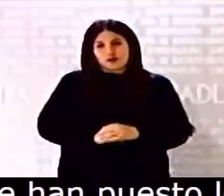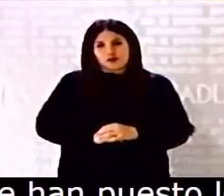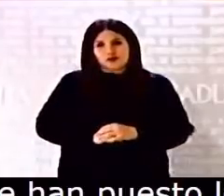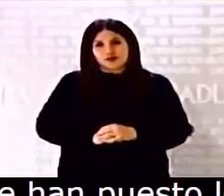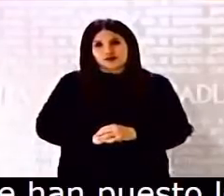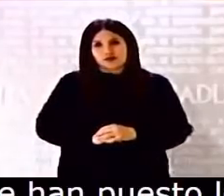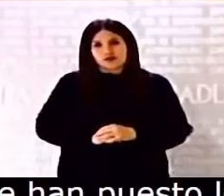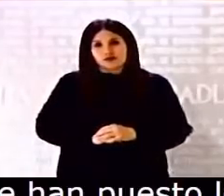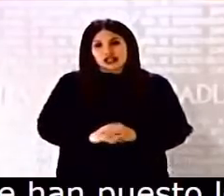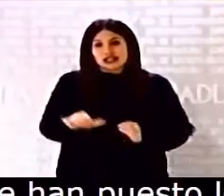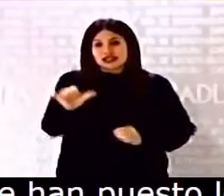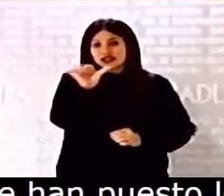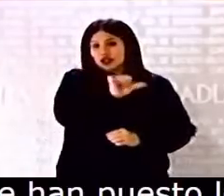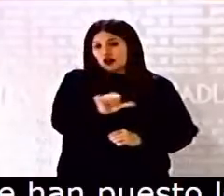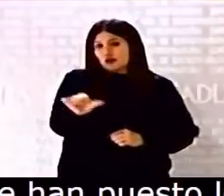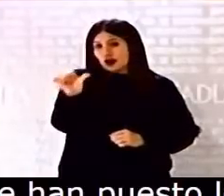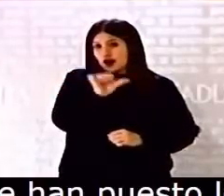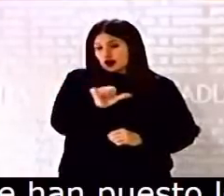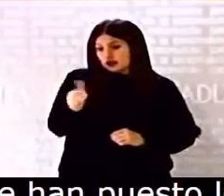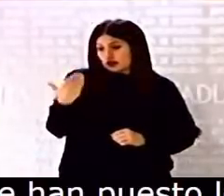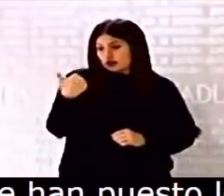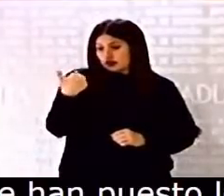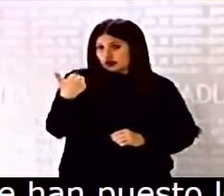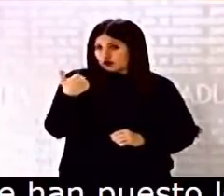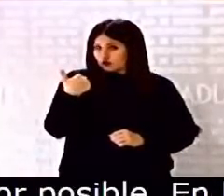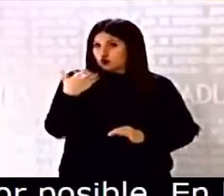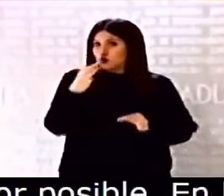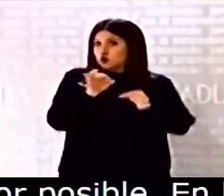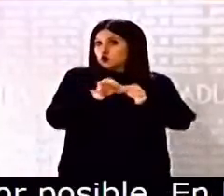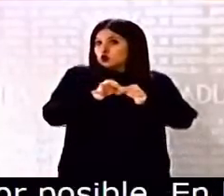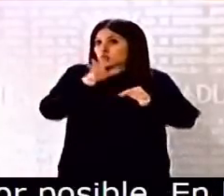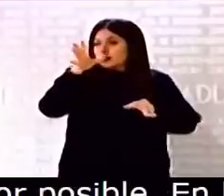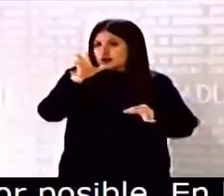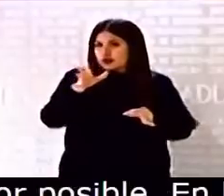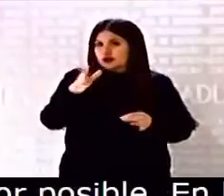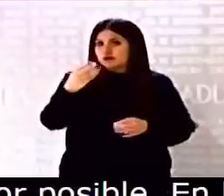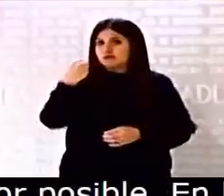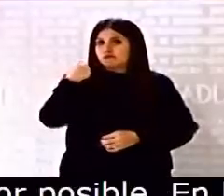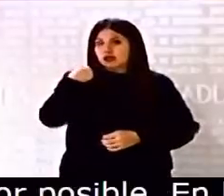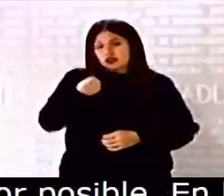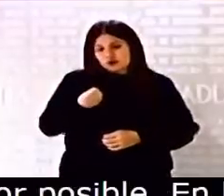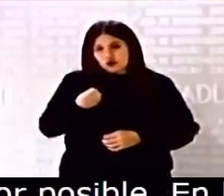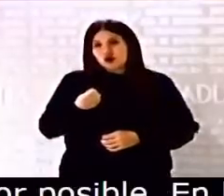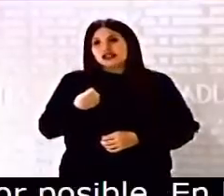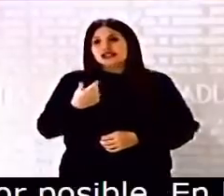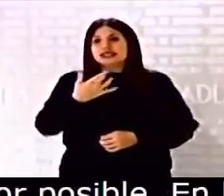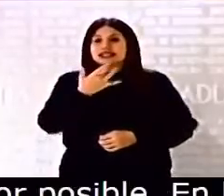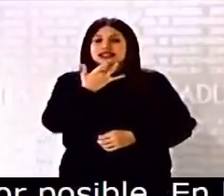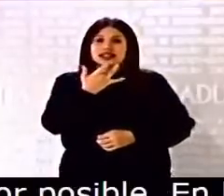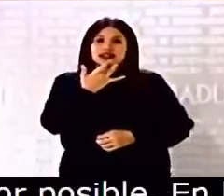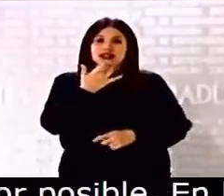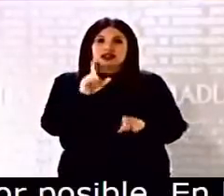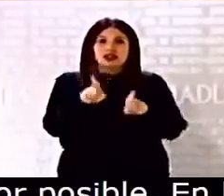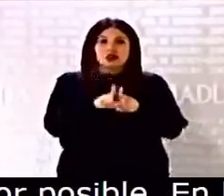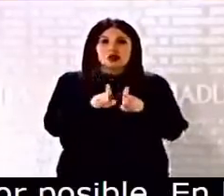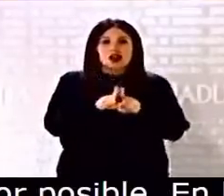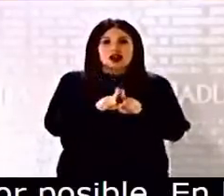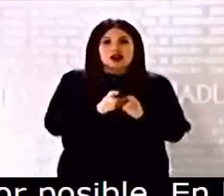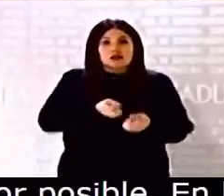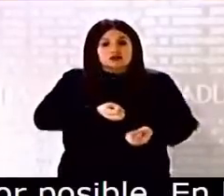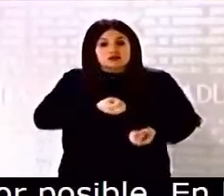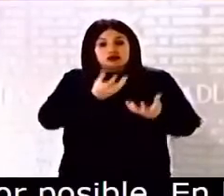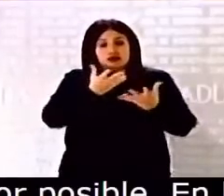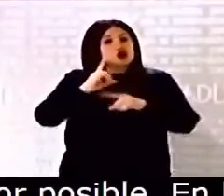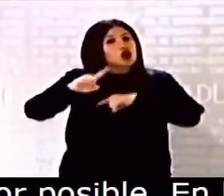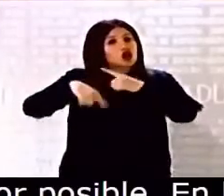En las últimas semanas, afortunadamente, la columna, cuando damos los datos a